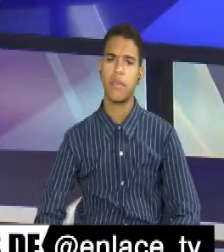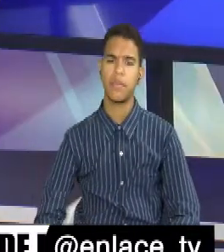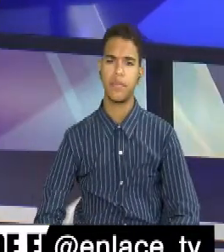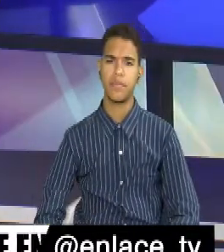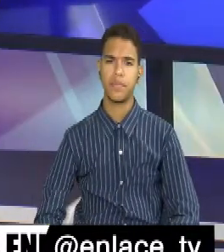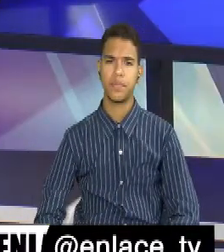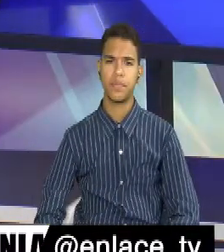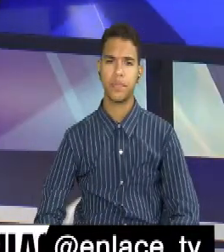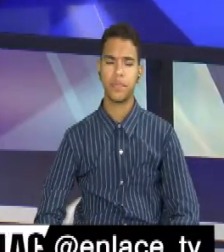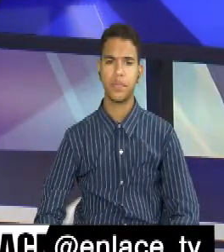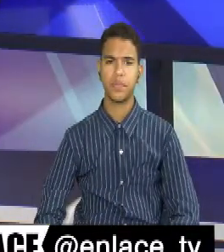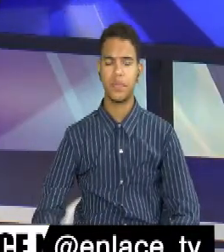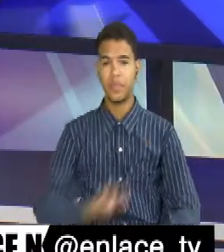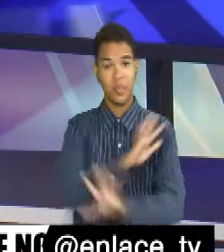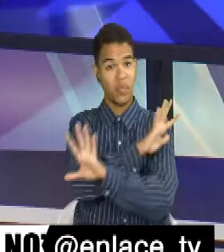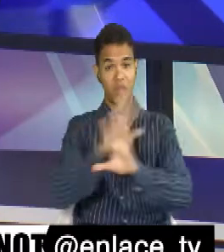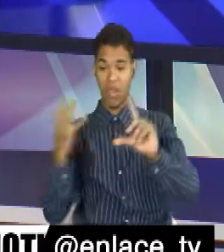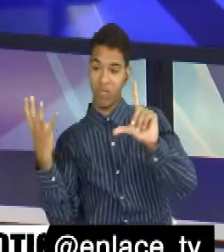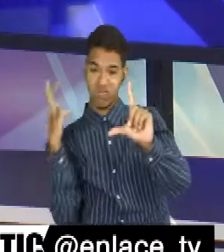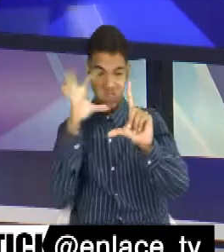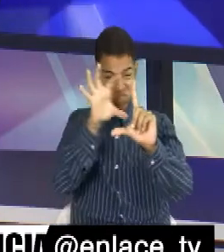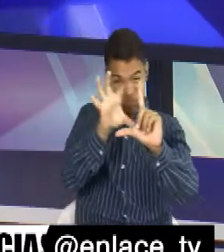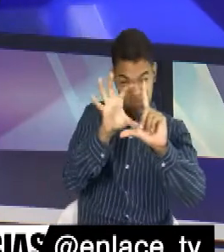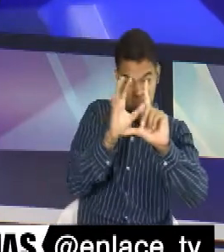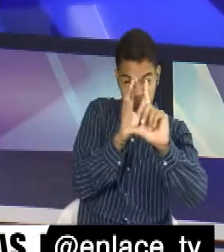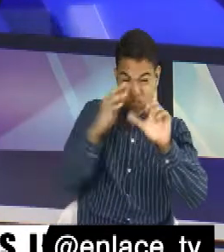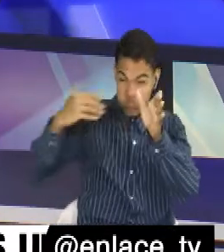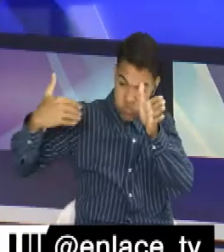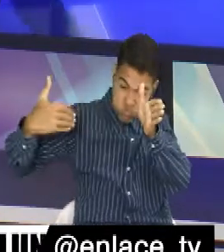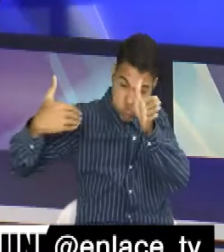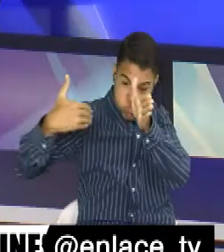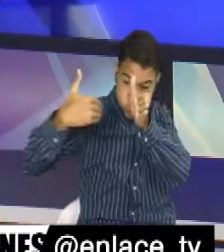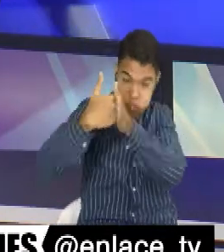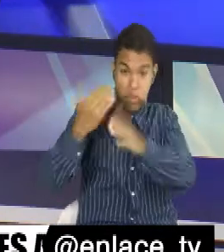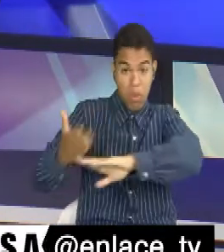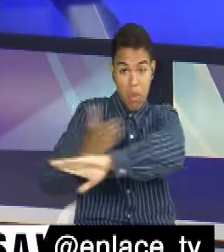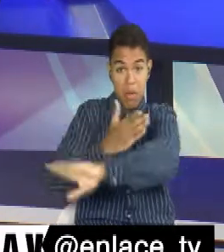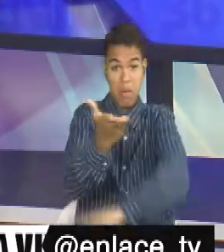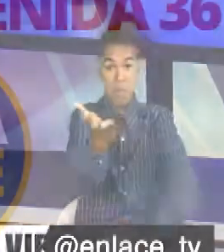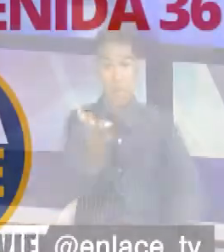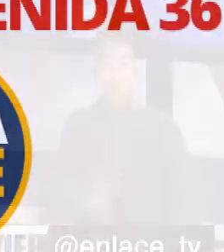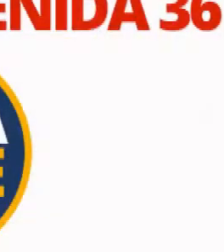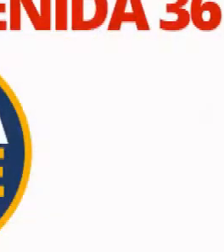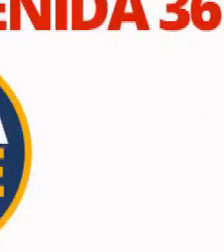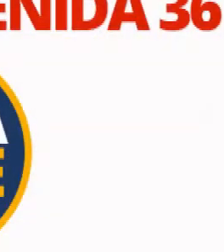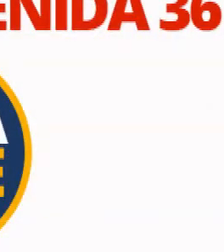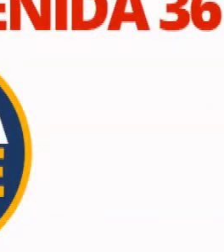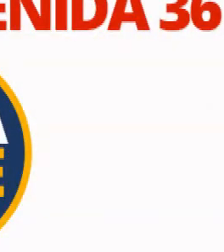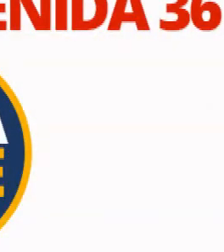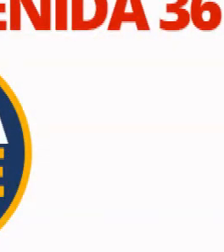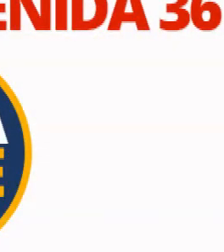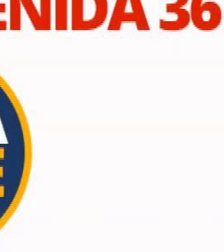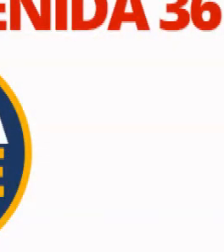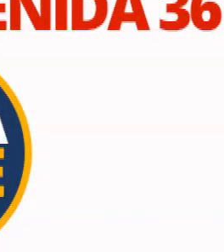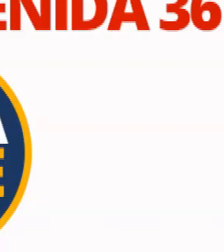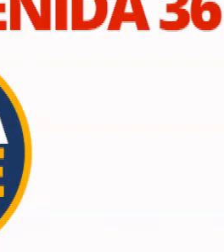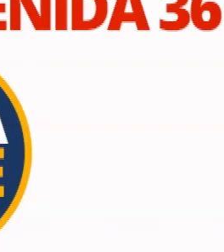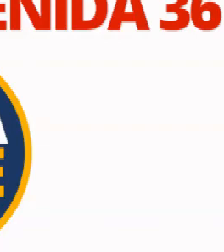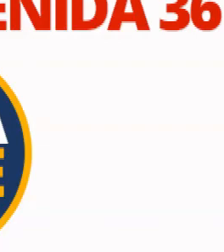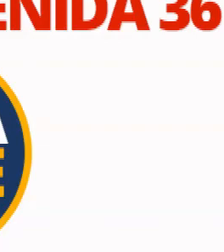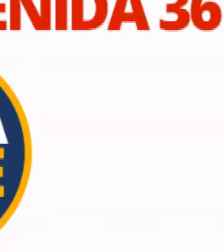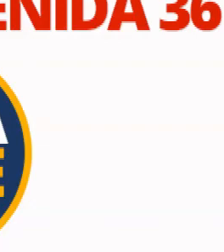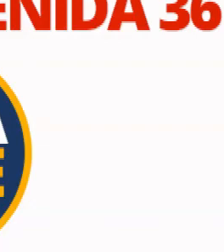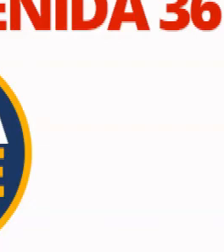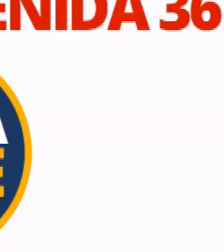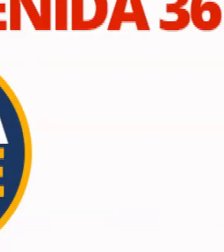De esta manera hemos llegado al final de la presente emisión en Enlace Noticias. Antes de despedirnos, les recuerdo, materiales eléctricos, Electrofer, ilumina tu